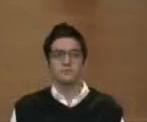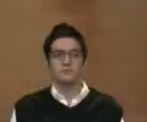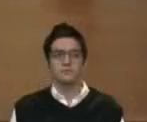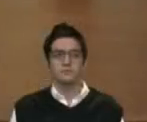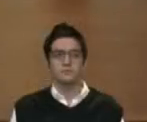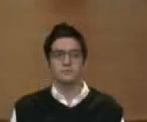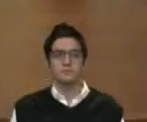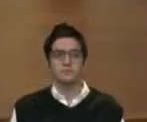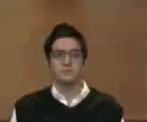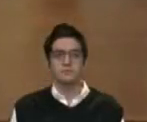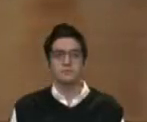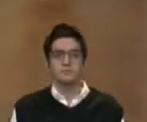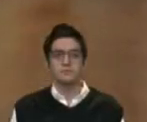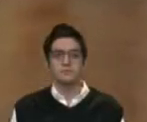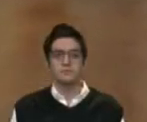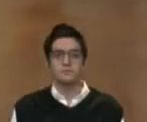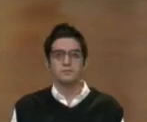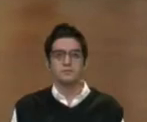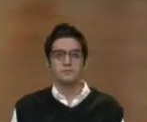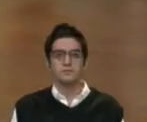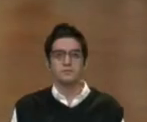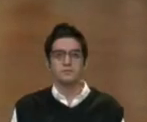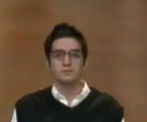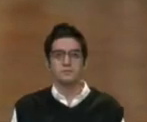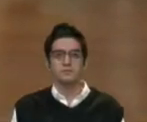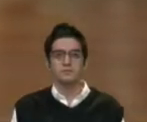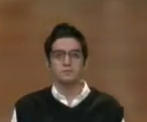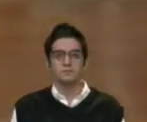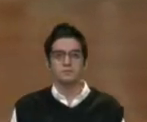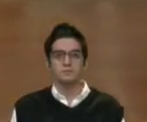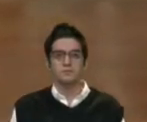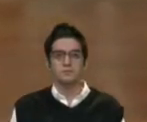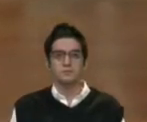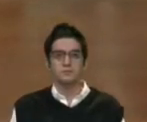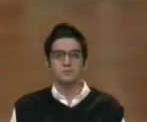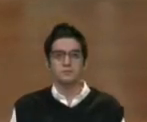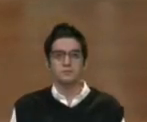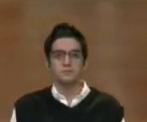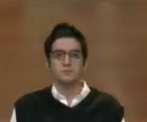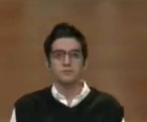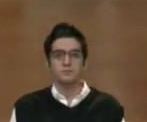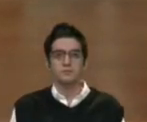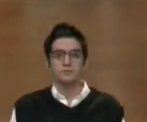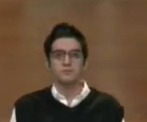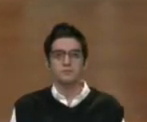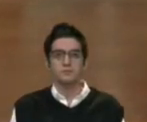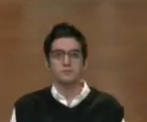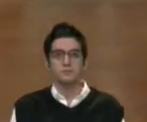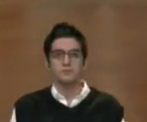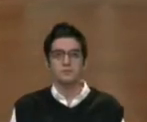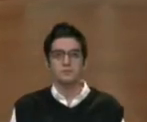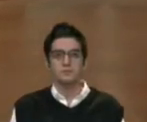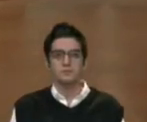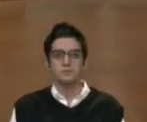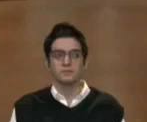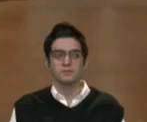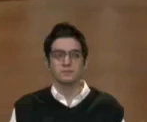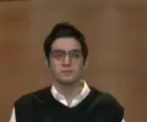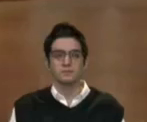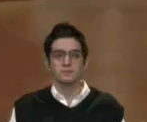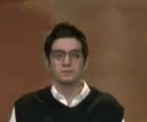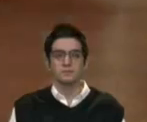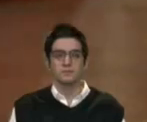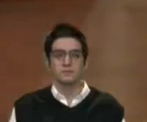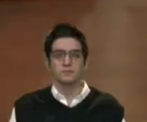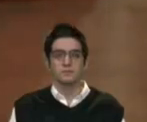gobernadora entregue por escrito al Congreso del Estado su segundo informe, y ese mismo día por la tarde dará una síntesis